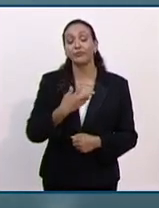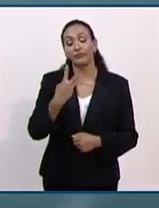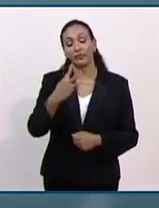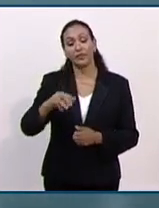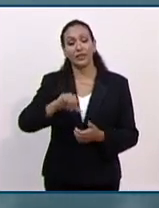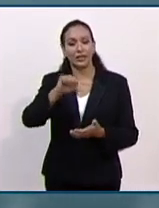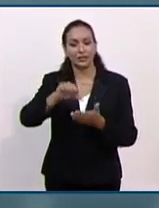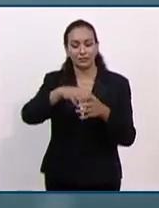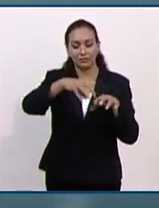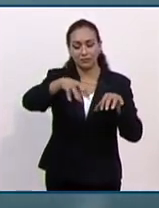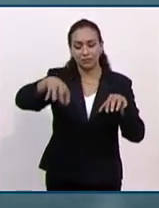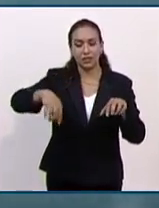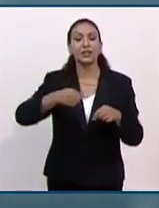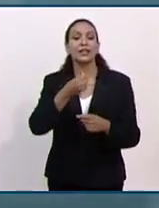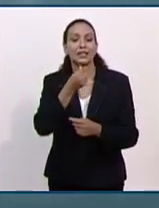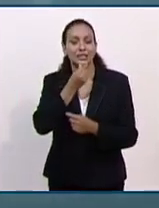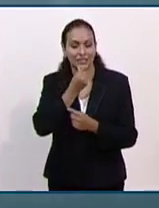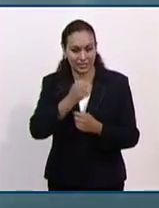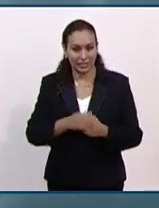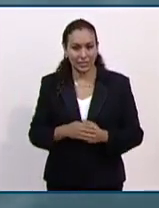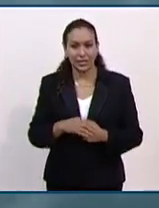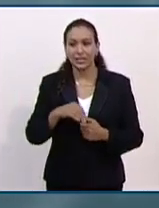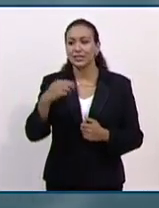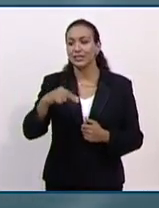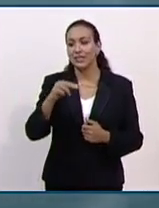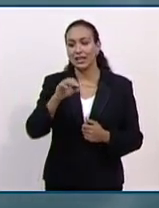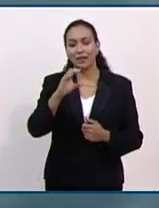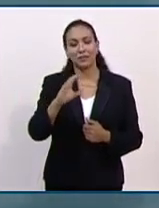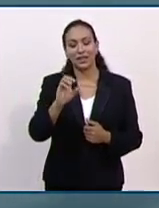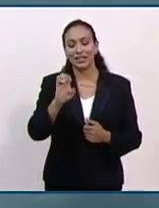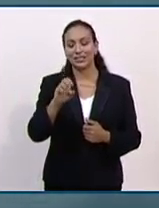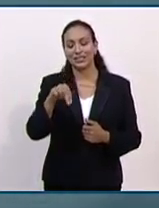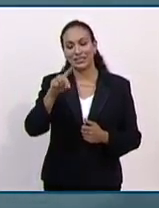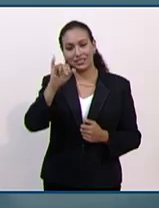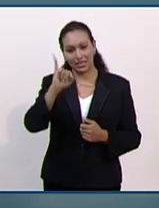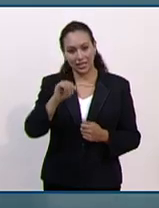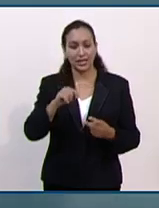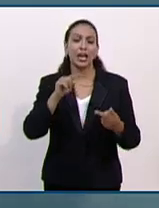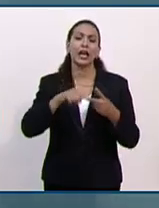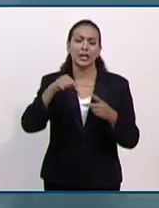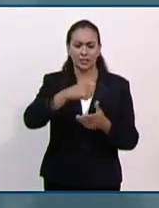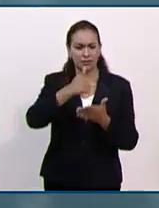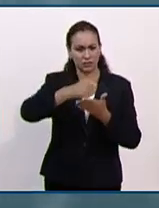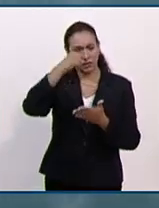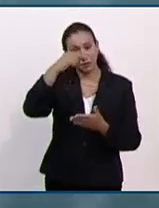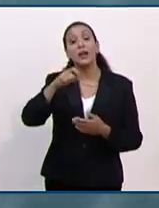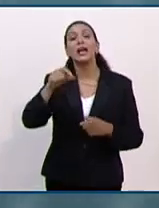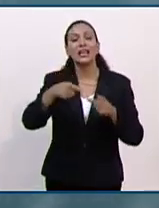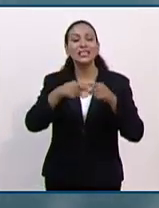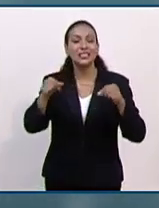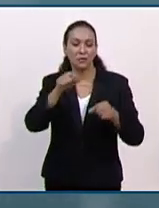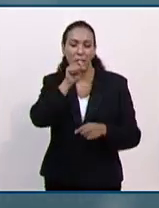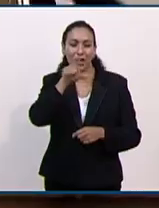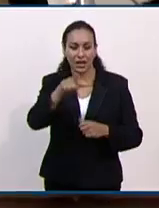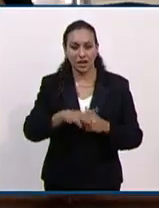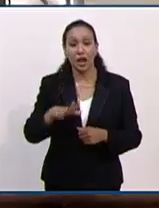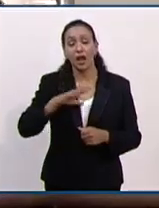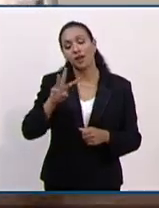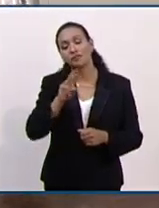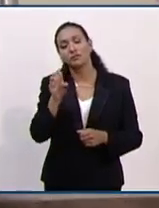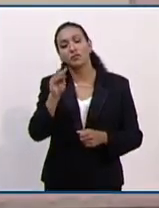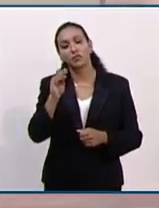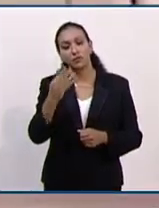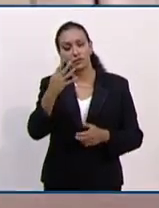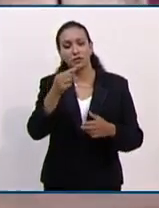de desarrollo infantil, conocidos como CENDI, en Ciudad de México y Zapopan, Jalisco, en los que están inscritos